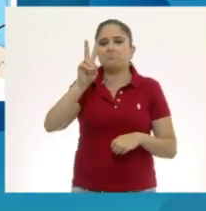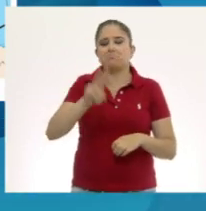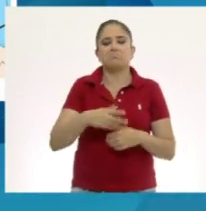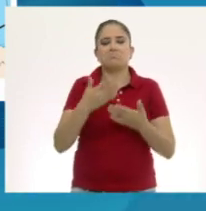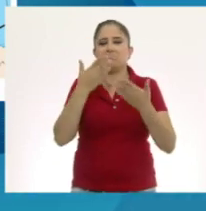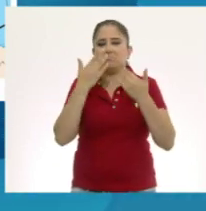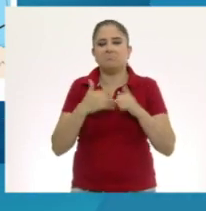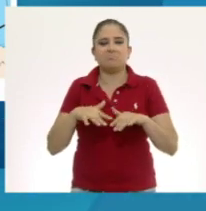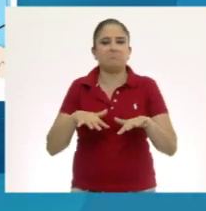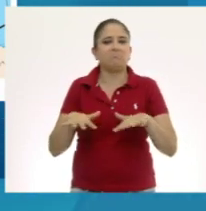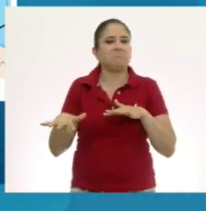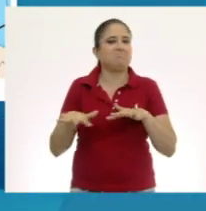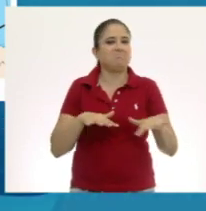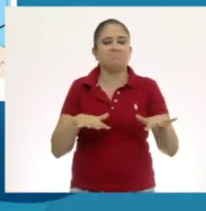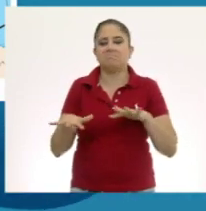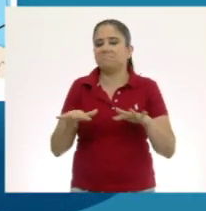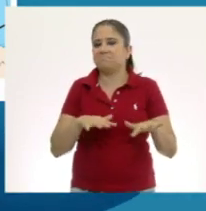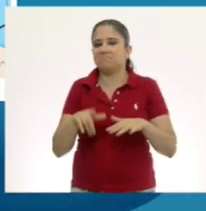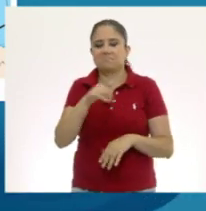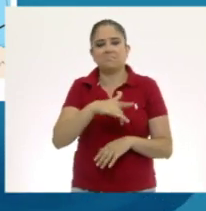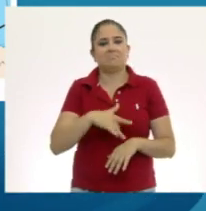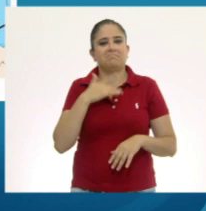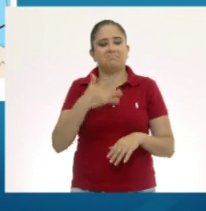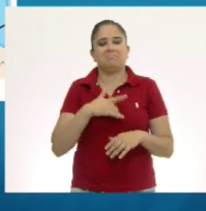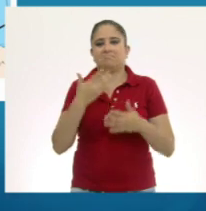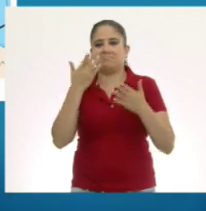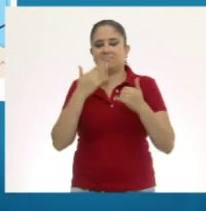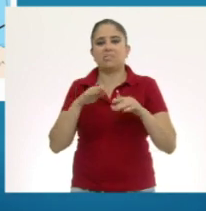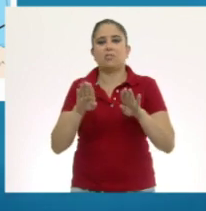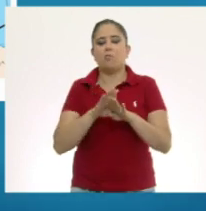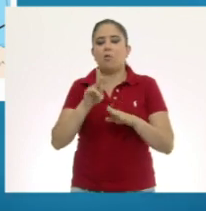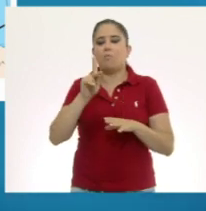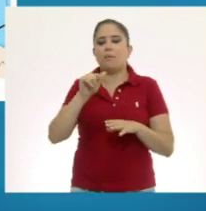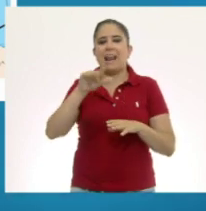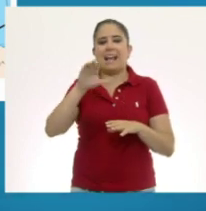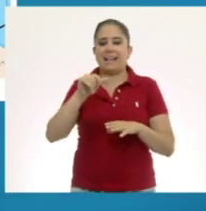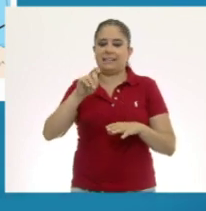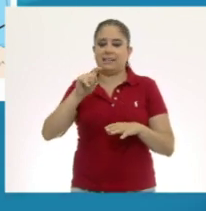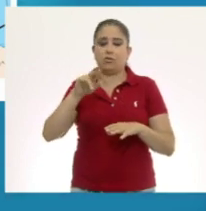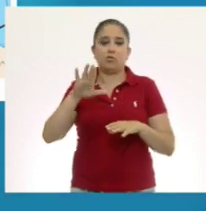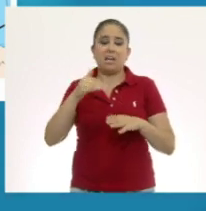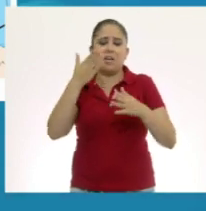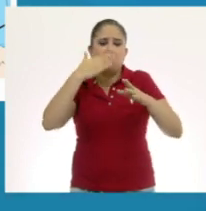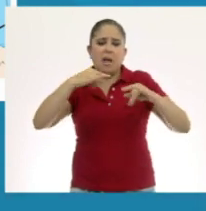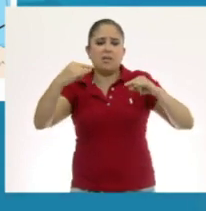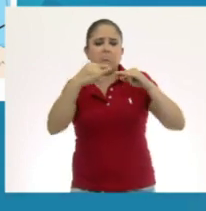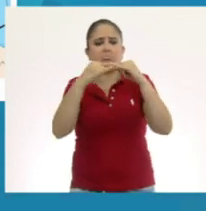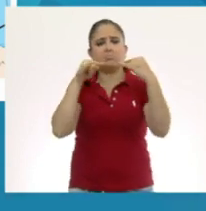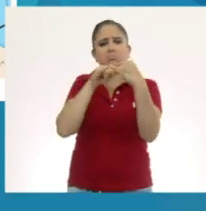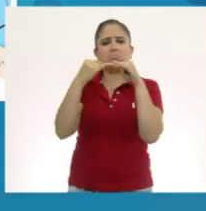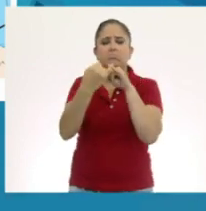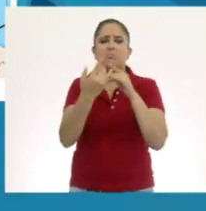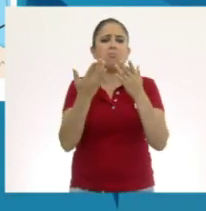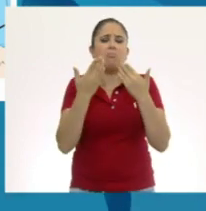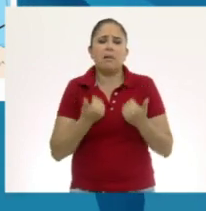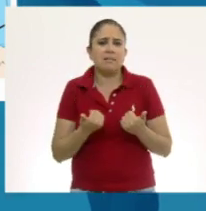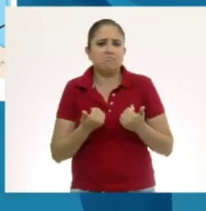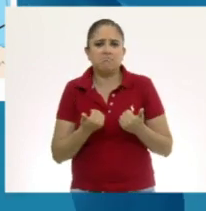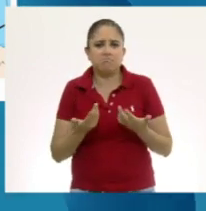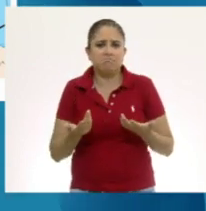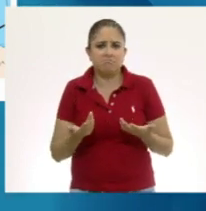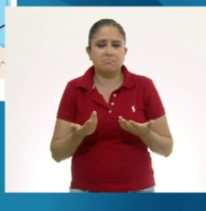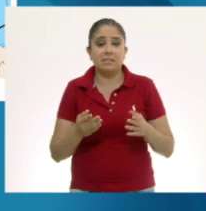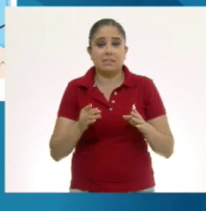la ubicación en que se encuentran respecto a las placas tectónicas, no se dan movimientos.